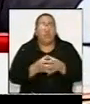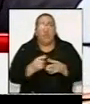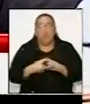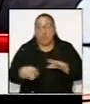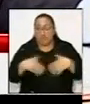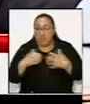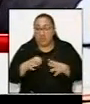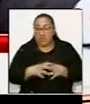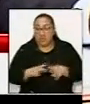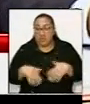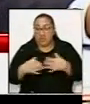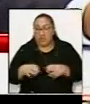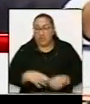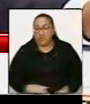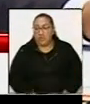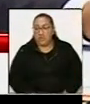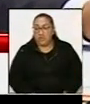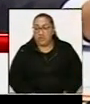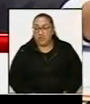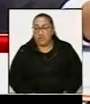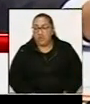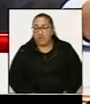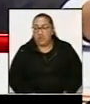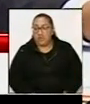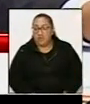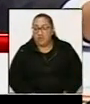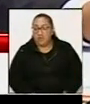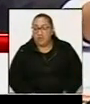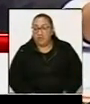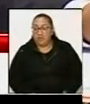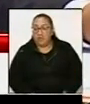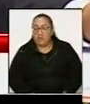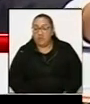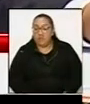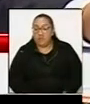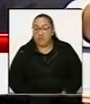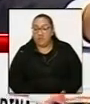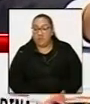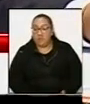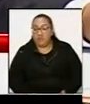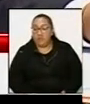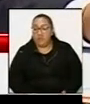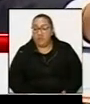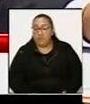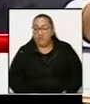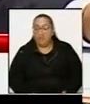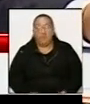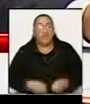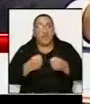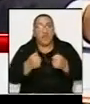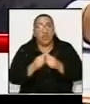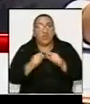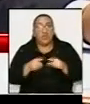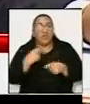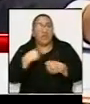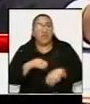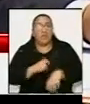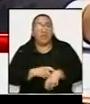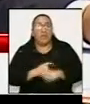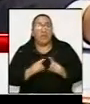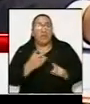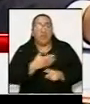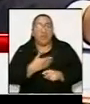pueden hacer todo puede ser pues estos momentos así que incidir en eso es perder ir bien también presidenta